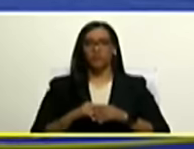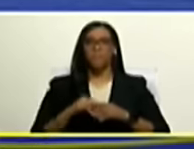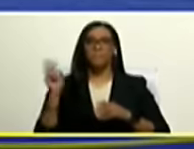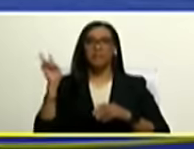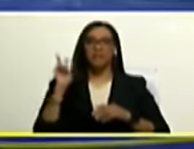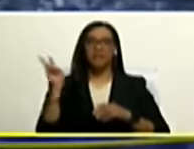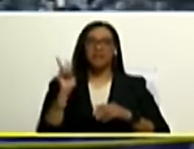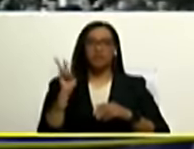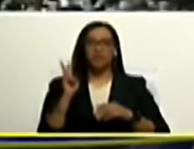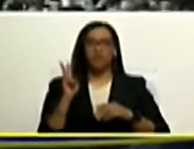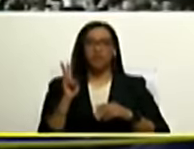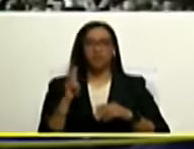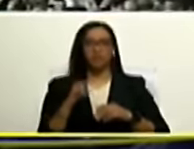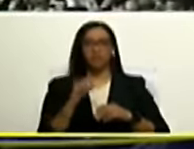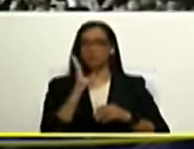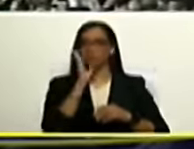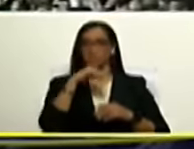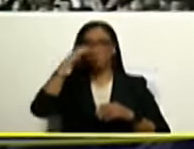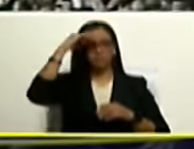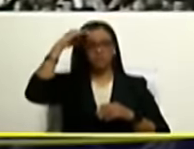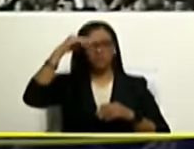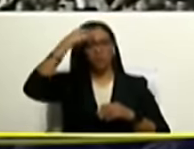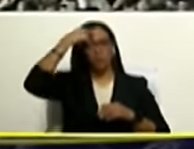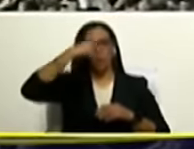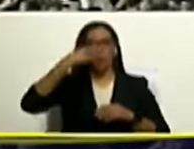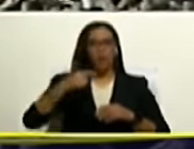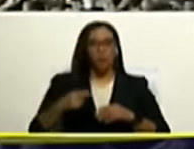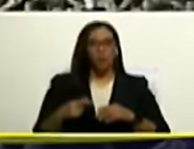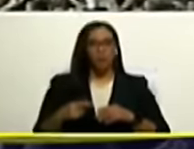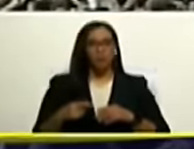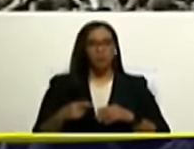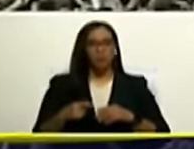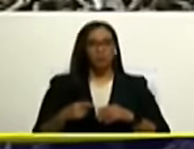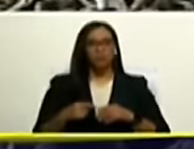Venezuela sin ejército, de un pueblo,